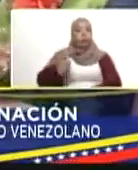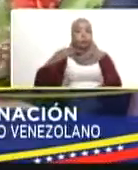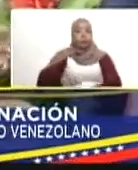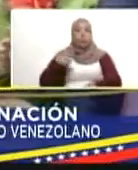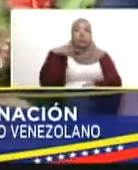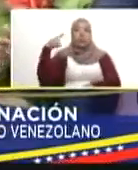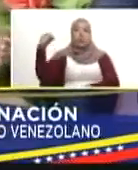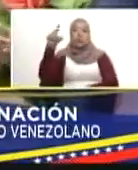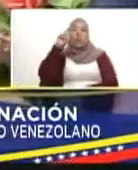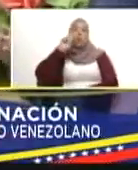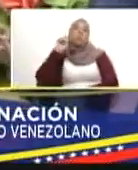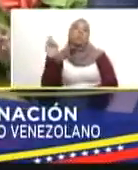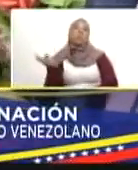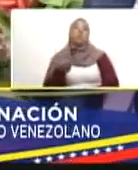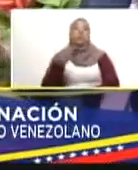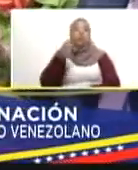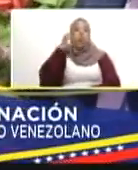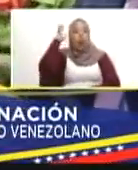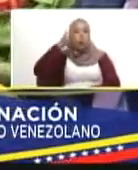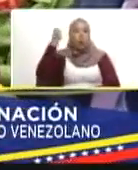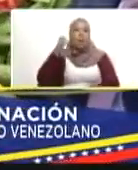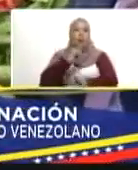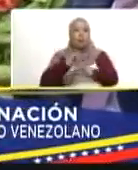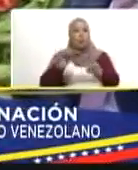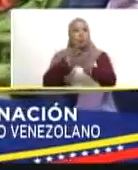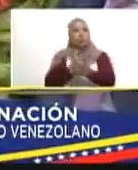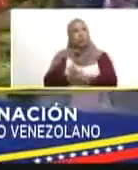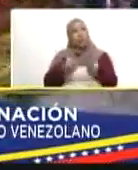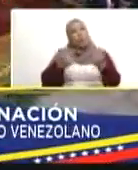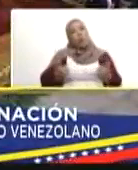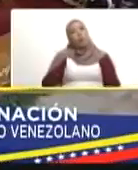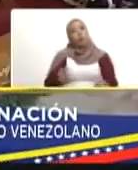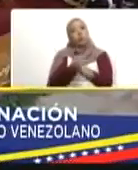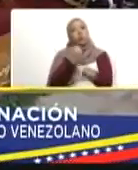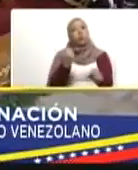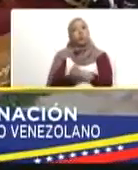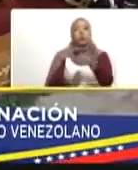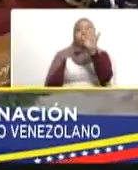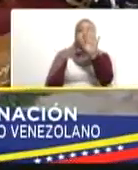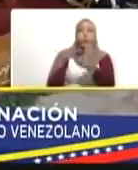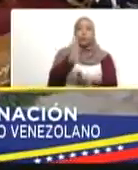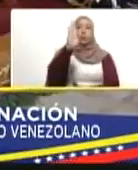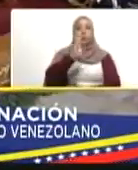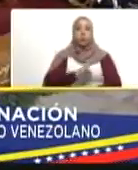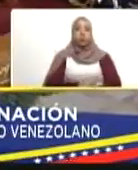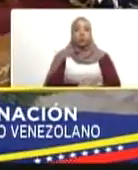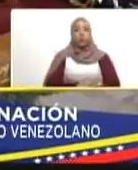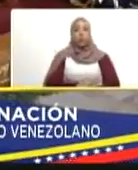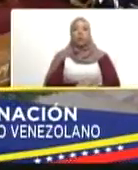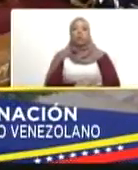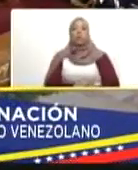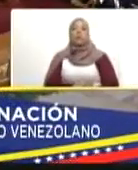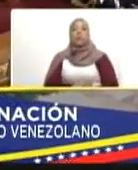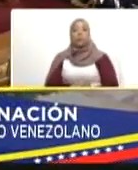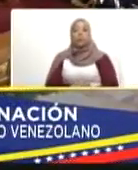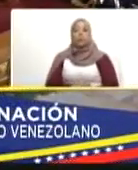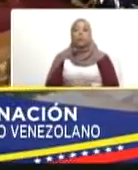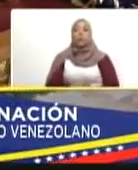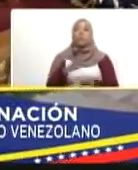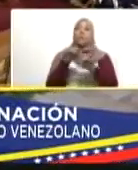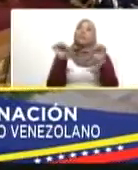fue para abajo la economía europea la economía rusa lo que hizo como un cohete para arriba y cuál es la base de